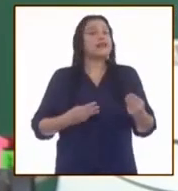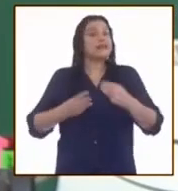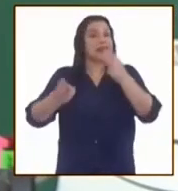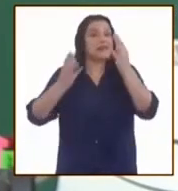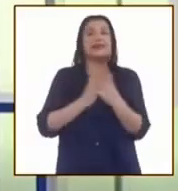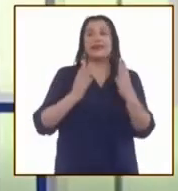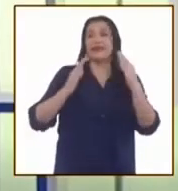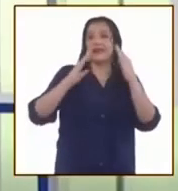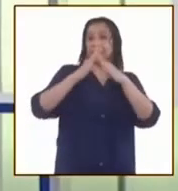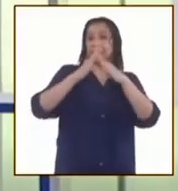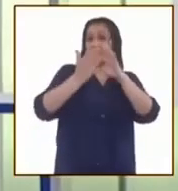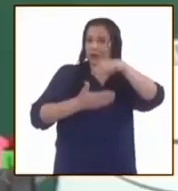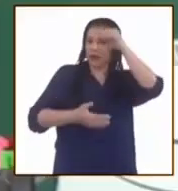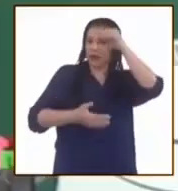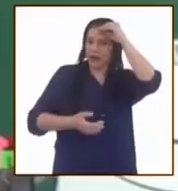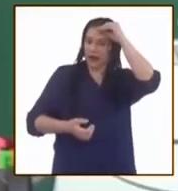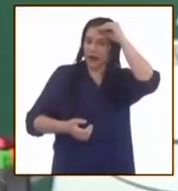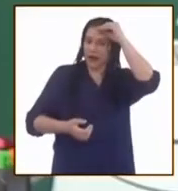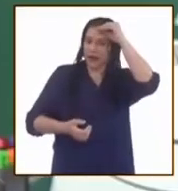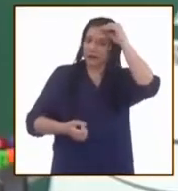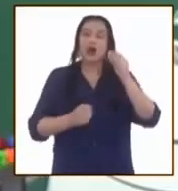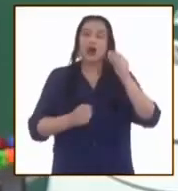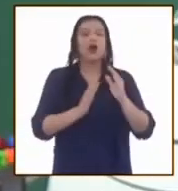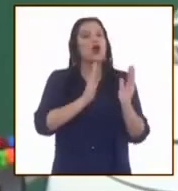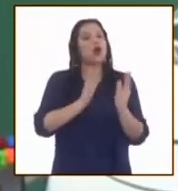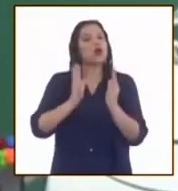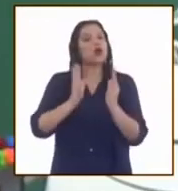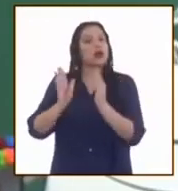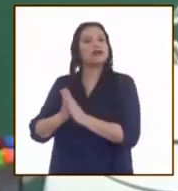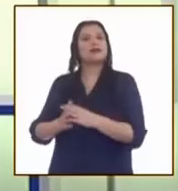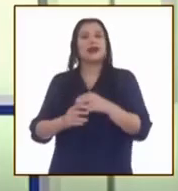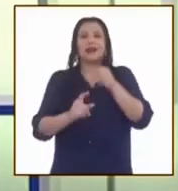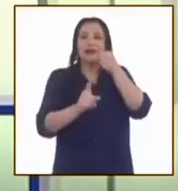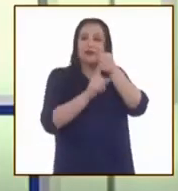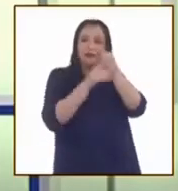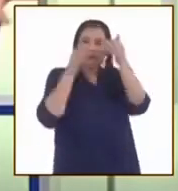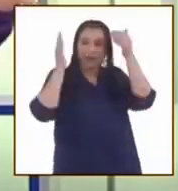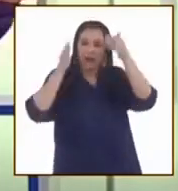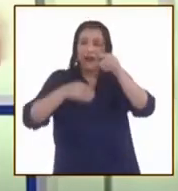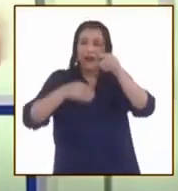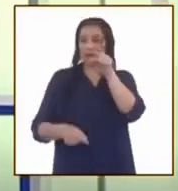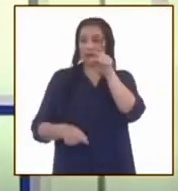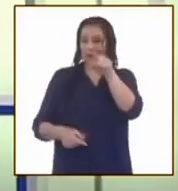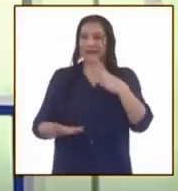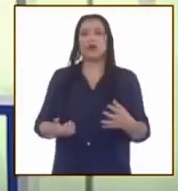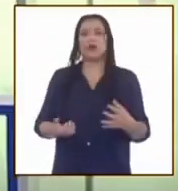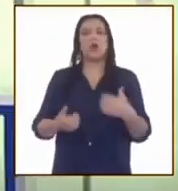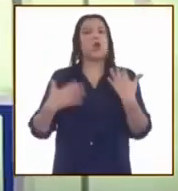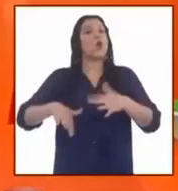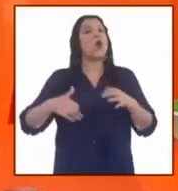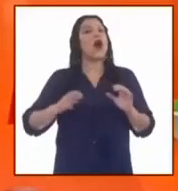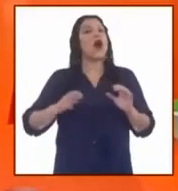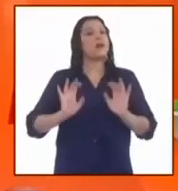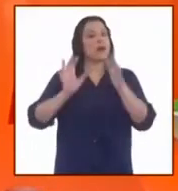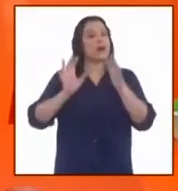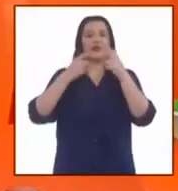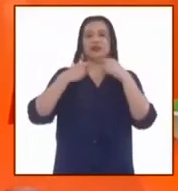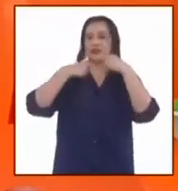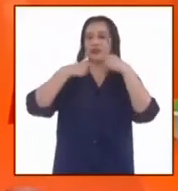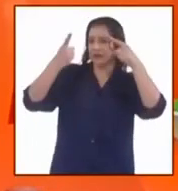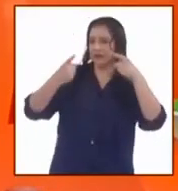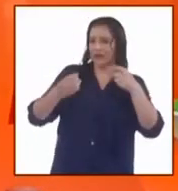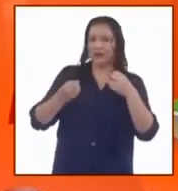distancia Aprendo en Casa, organizada para ti. ¡Excelente